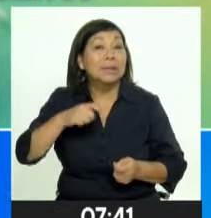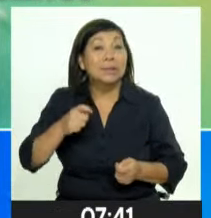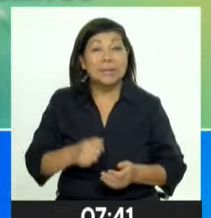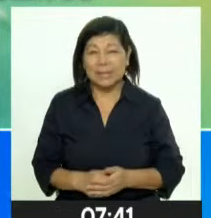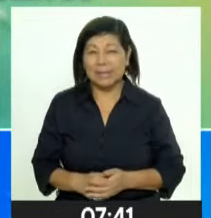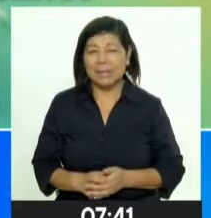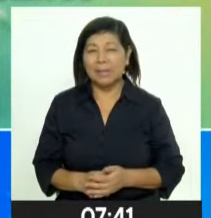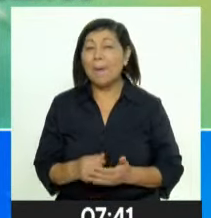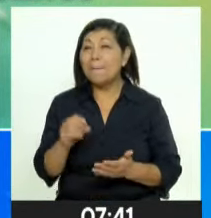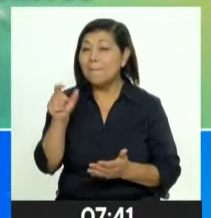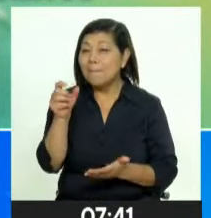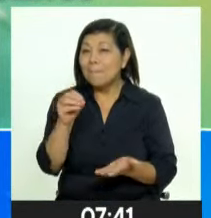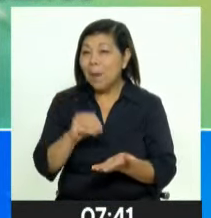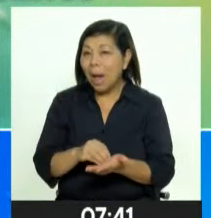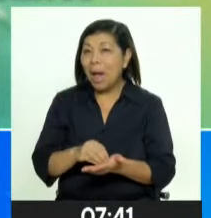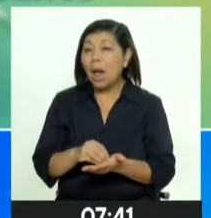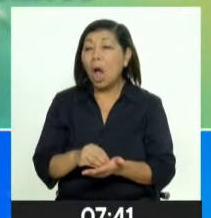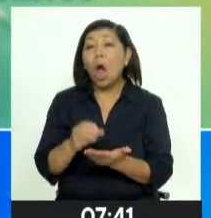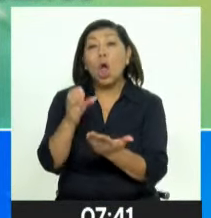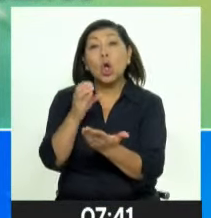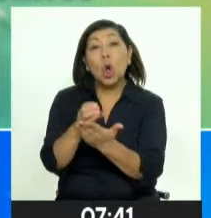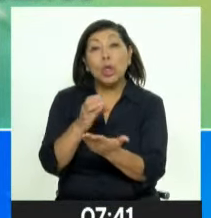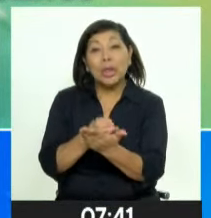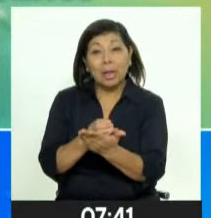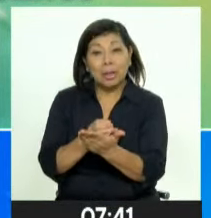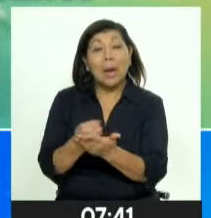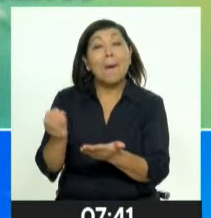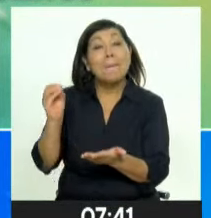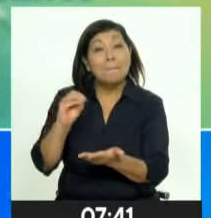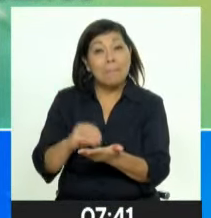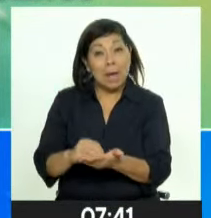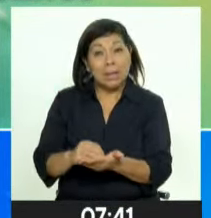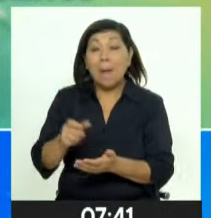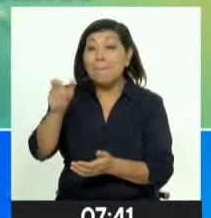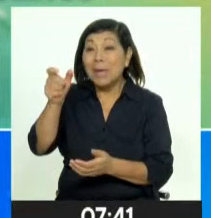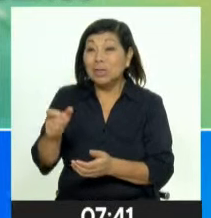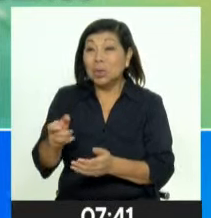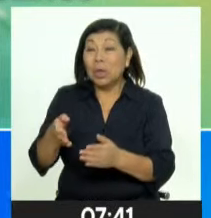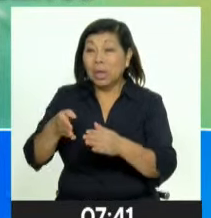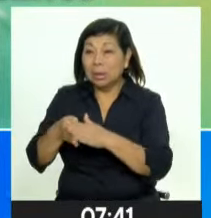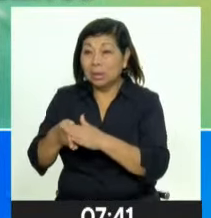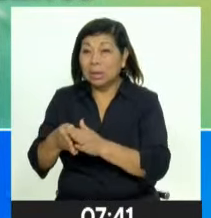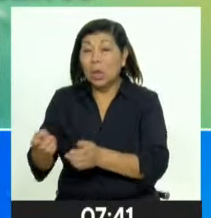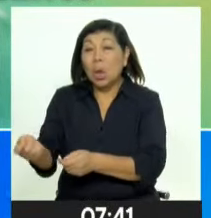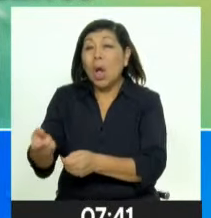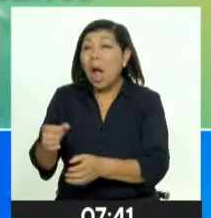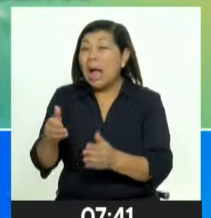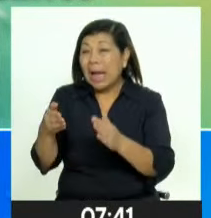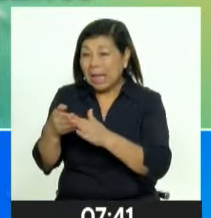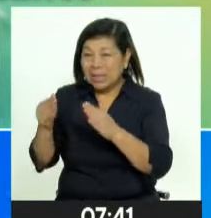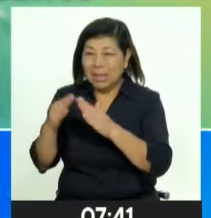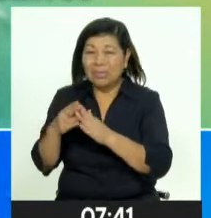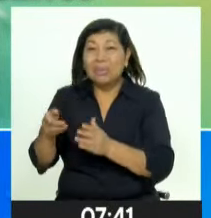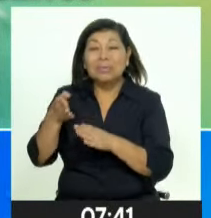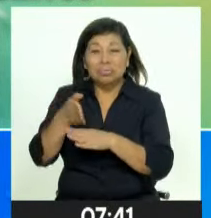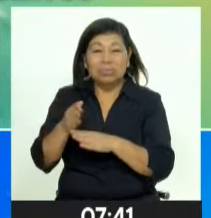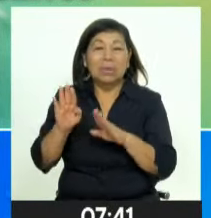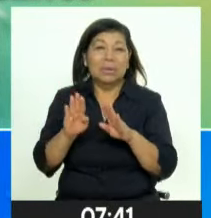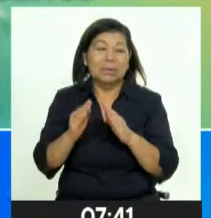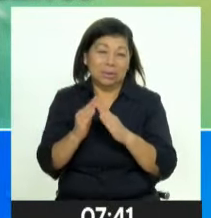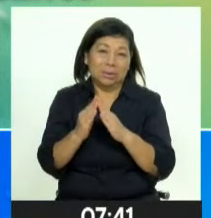para contratar más personal, contratar más fumigadores, tener más salas de hospitalización para todos estos